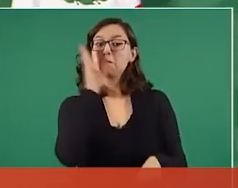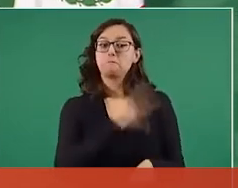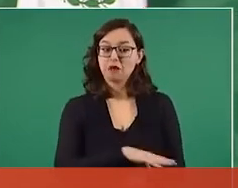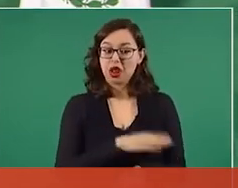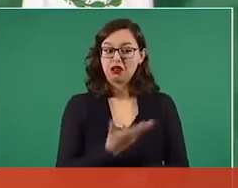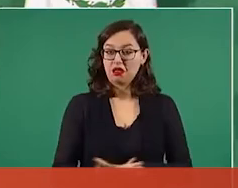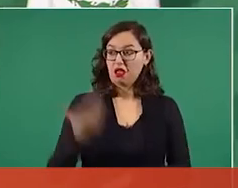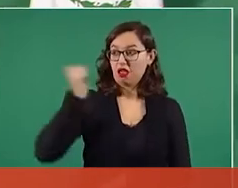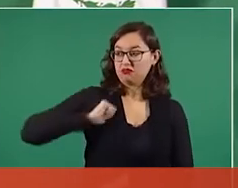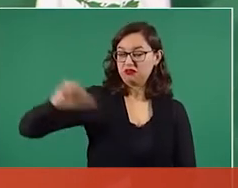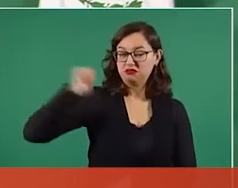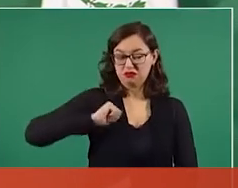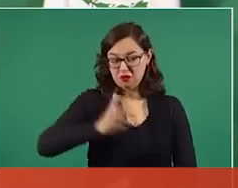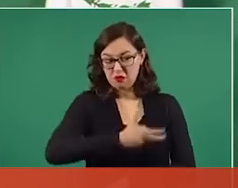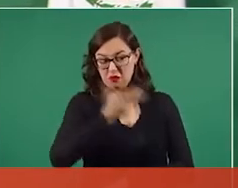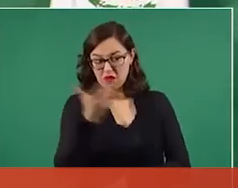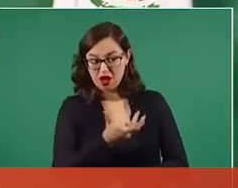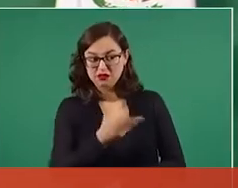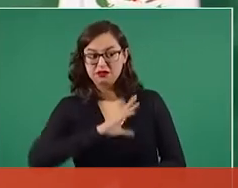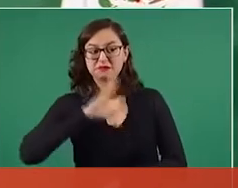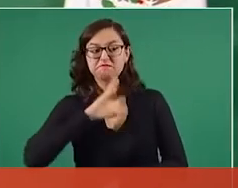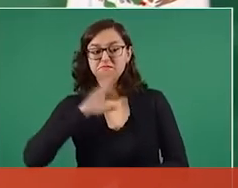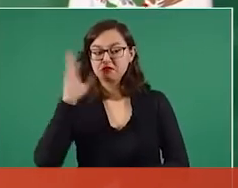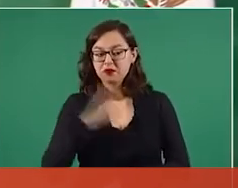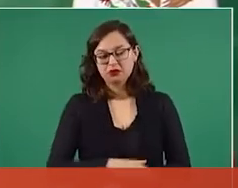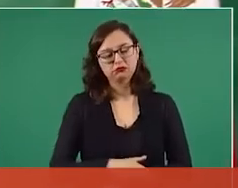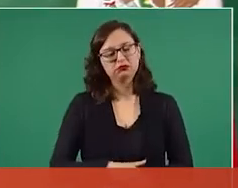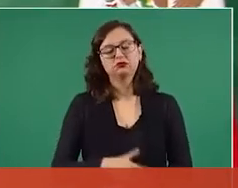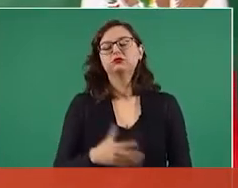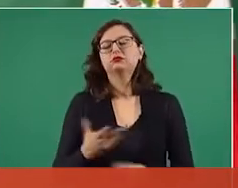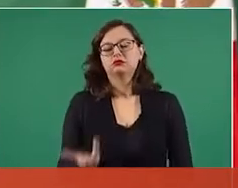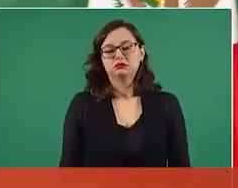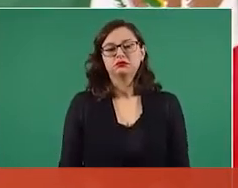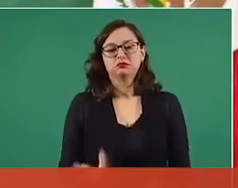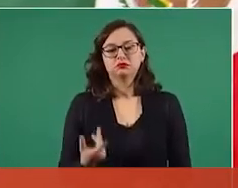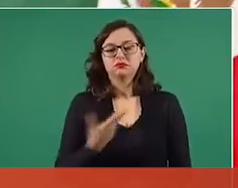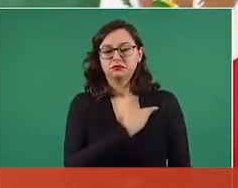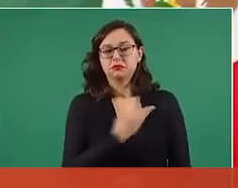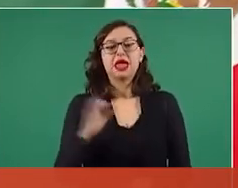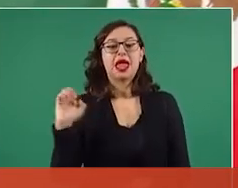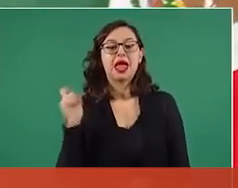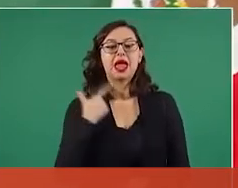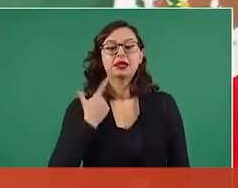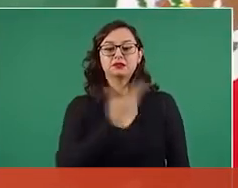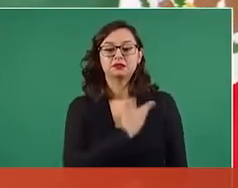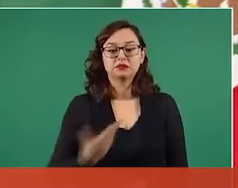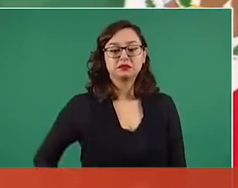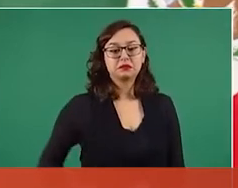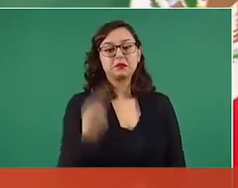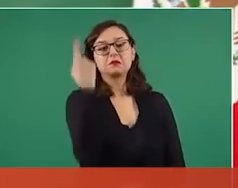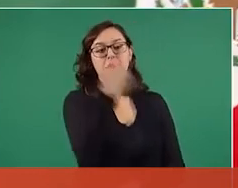en otros tiempos, por órdenes de los presidentes.